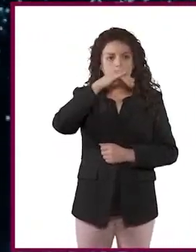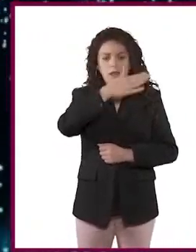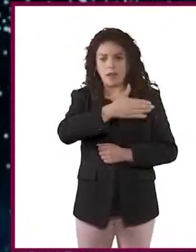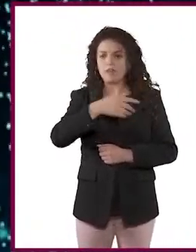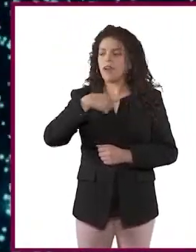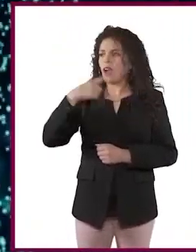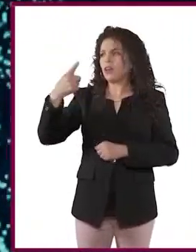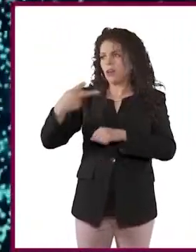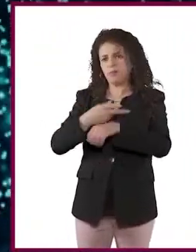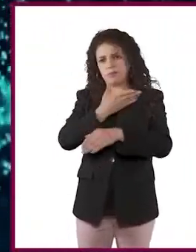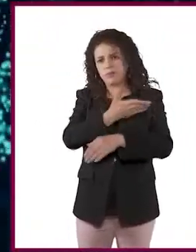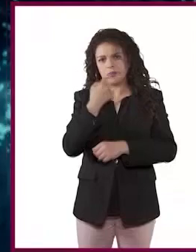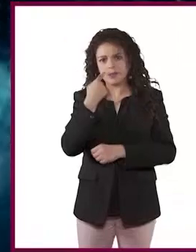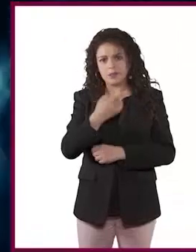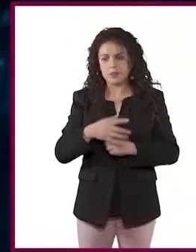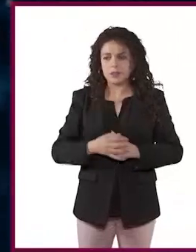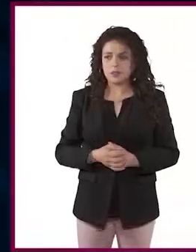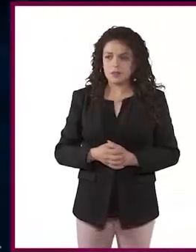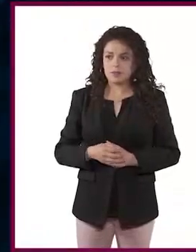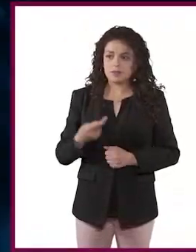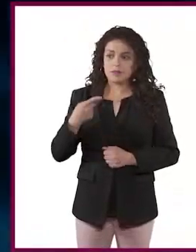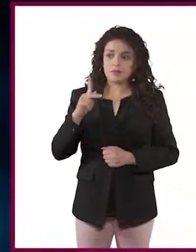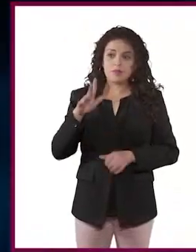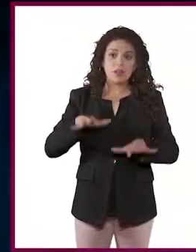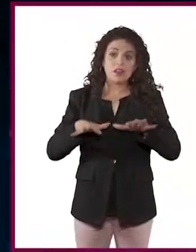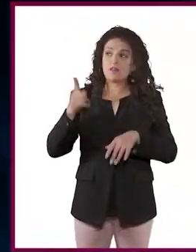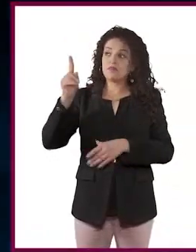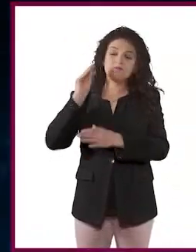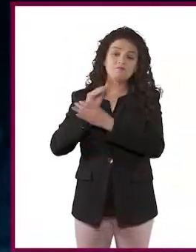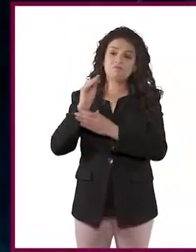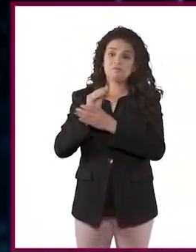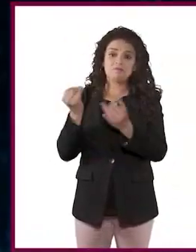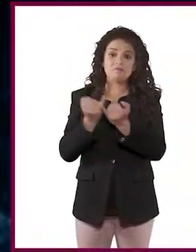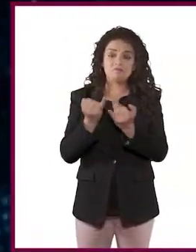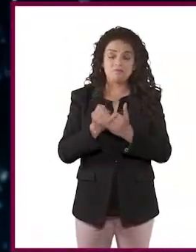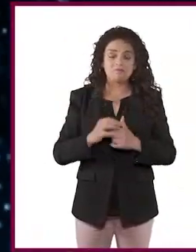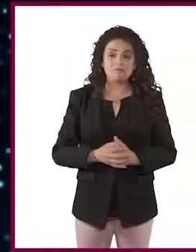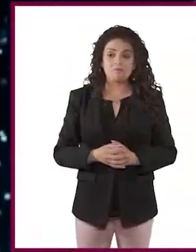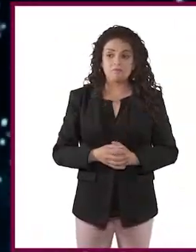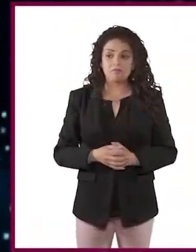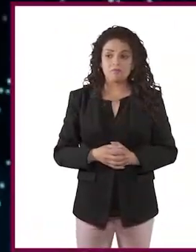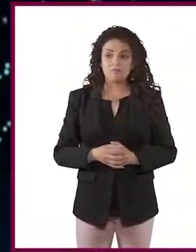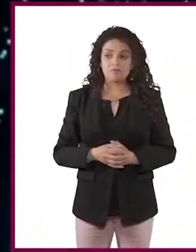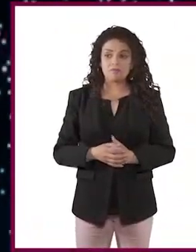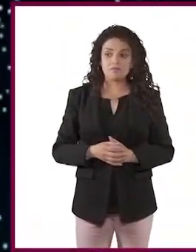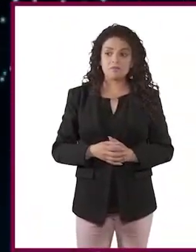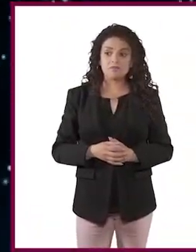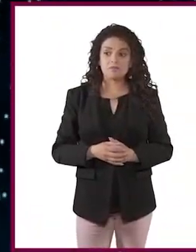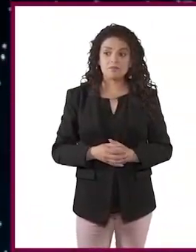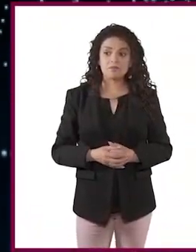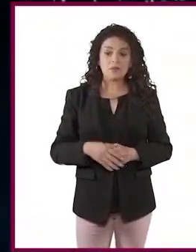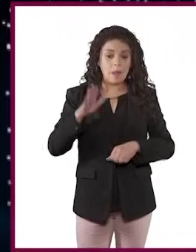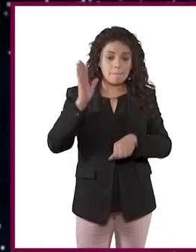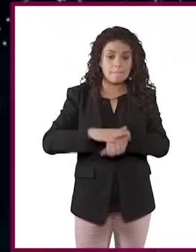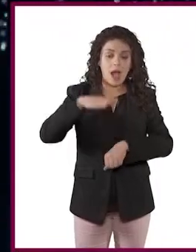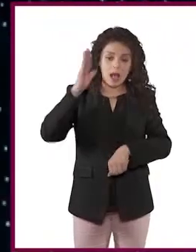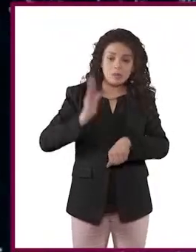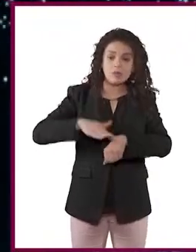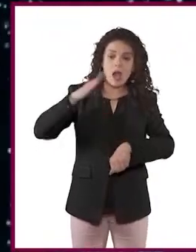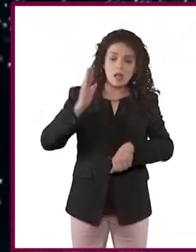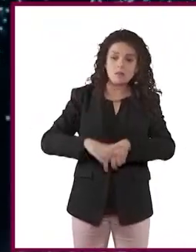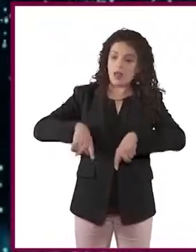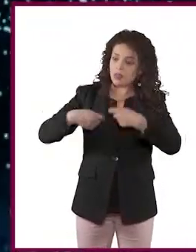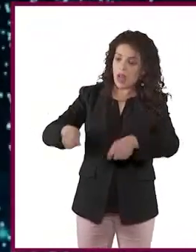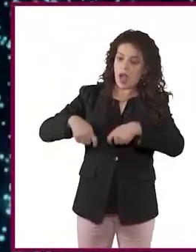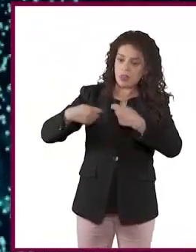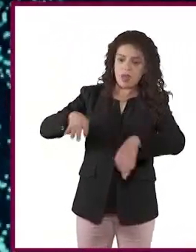que lideraban a estas personas para hablarles, pero en muchas ocasiones no hacían caso. Como la carga de trabajo les estaba